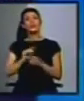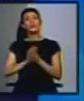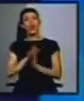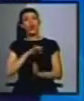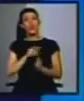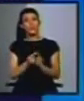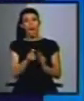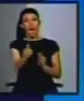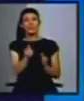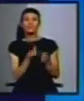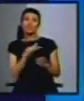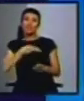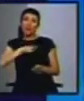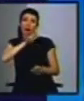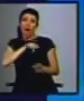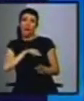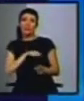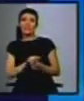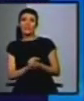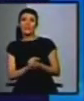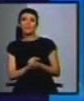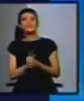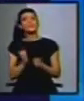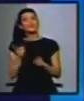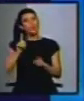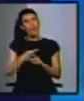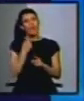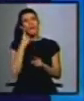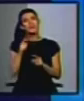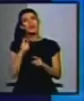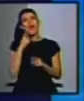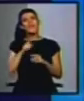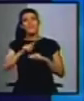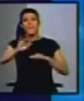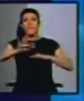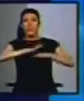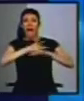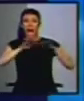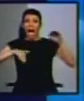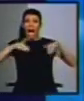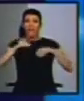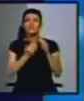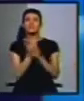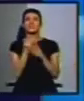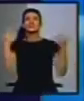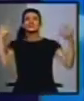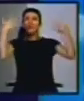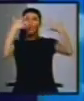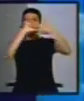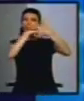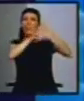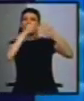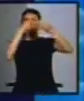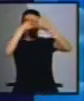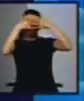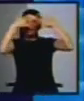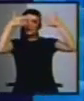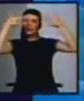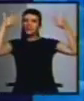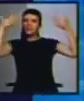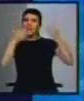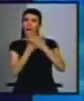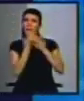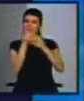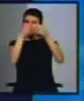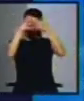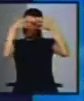país. Comenzamos por la zona norte. Nuevamente esperamos que las playas del extremo norte comiencen el día nubladas, despejando durante el transcurso